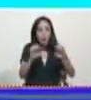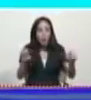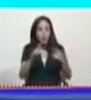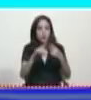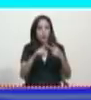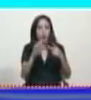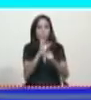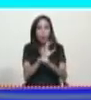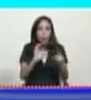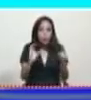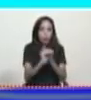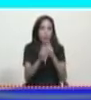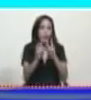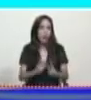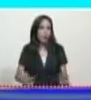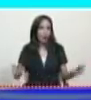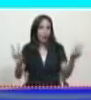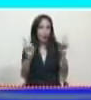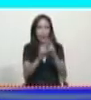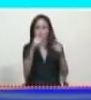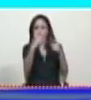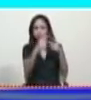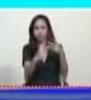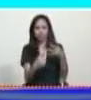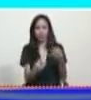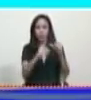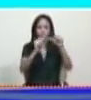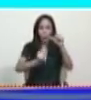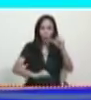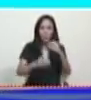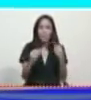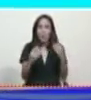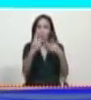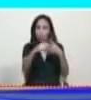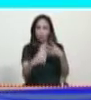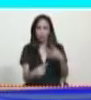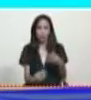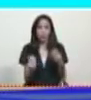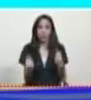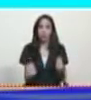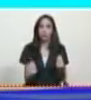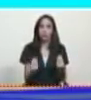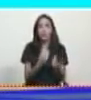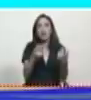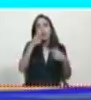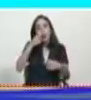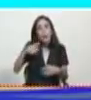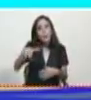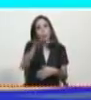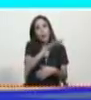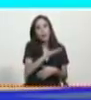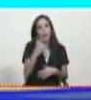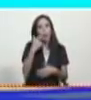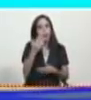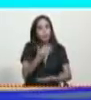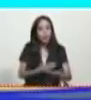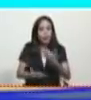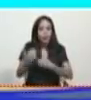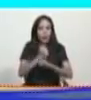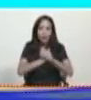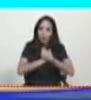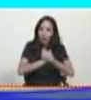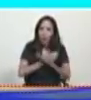cultura, los valores del pueblo de Venezuela. Un pueblo generoso, solidario,